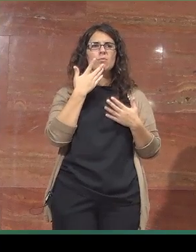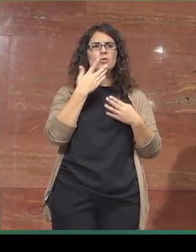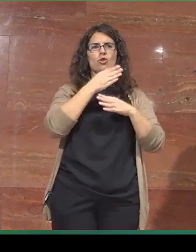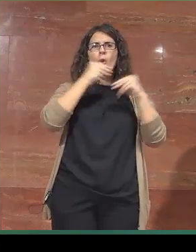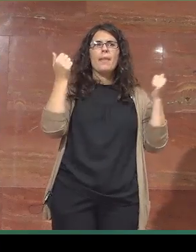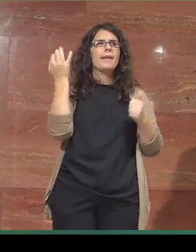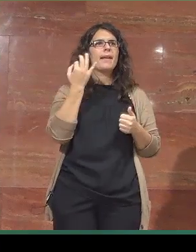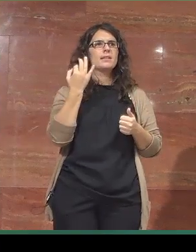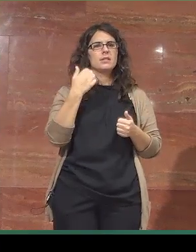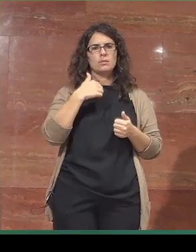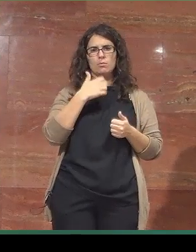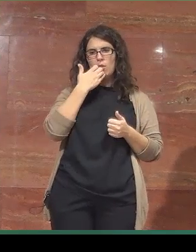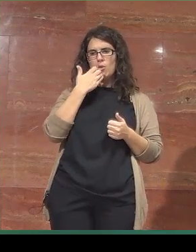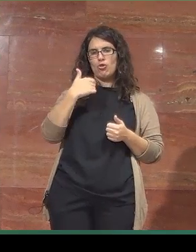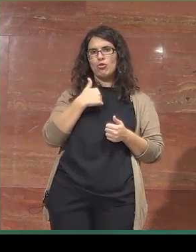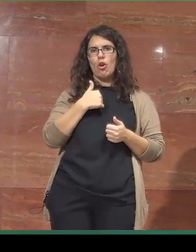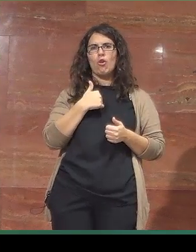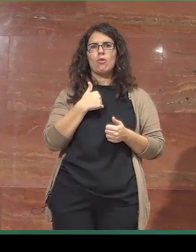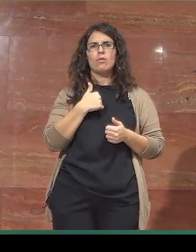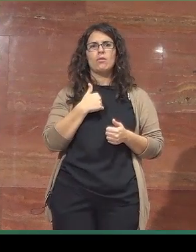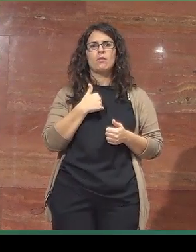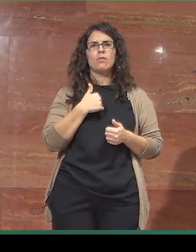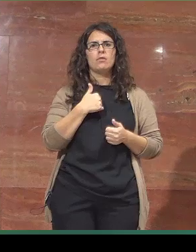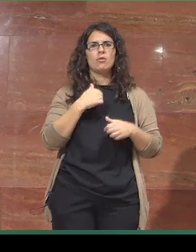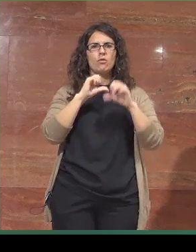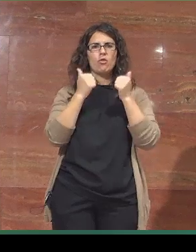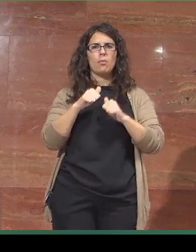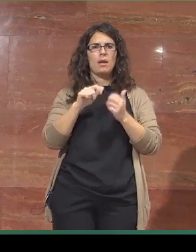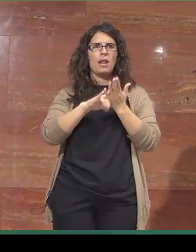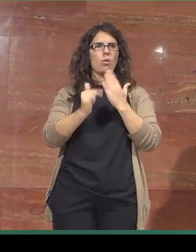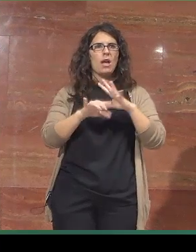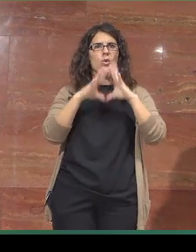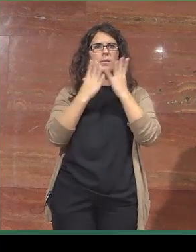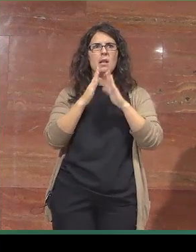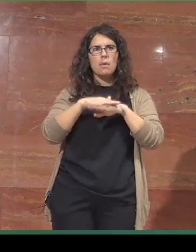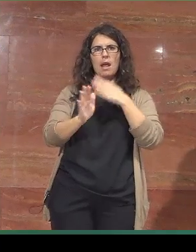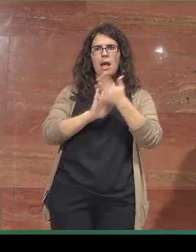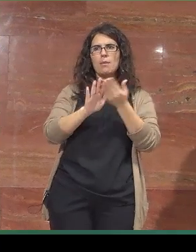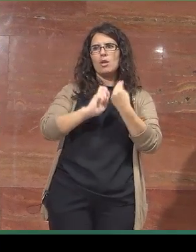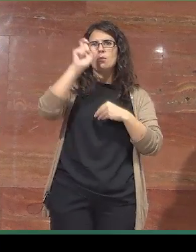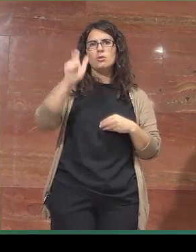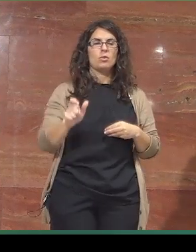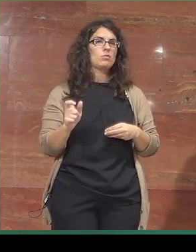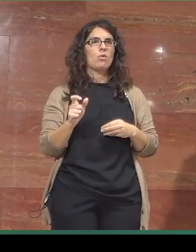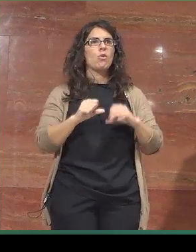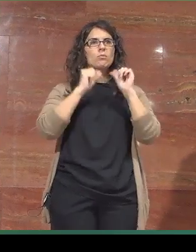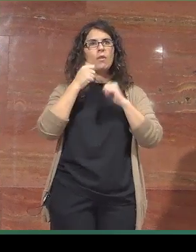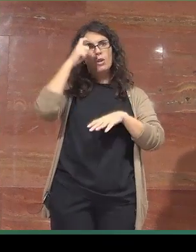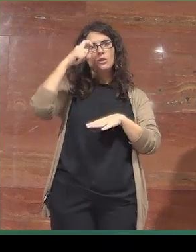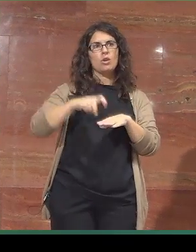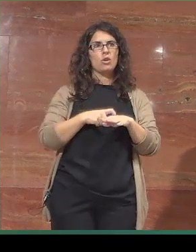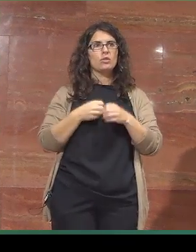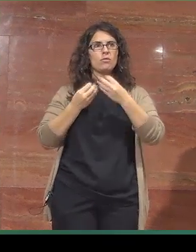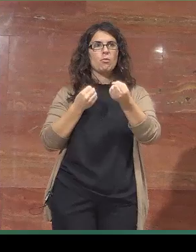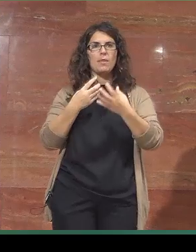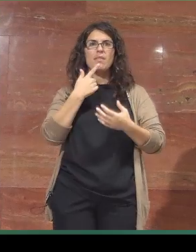a otras con un lenguaje universal, sino que los modelos psicológicos de comunicación nos dicen que nuestros mensajes